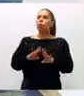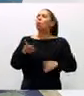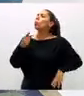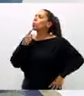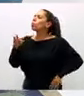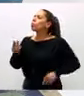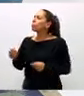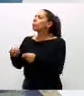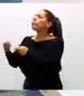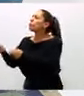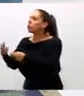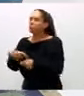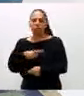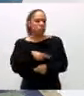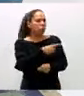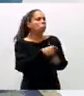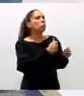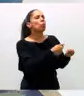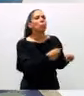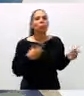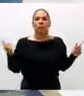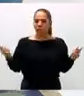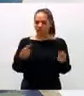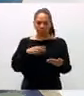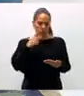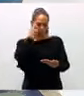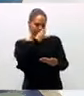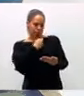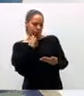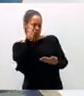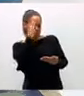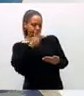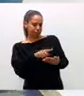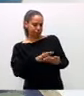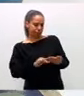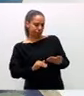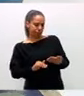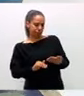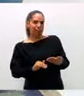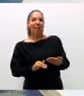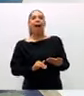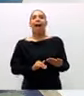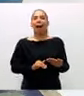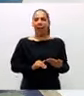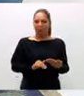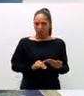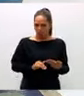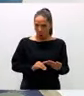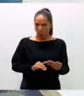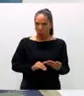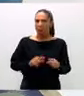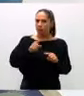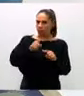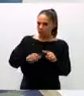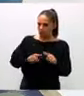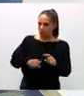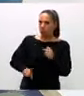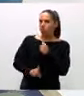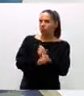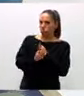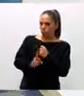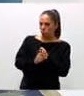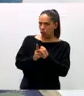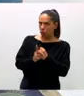propuestas. Ya sabemos que en el marco de la resolución, el manejo y la resolución de conflictos, se tiene que poner